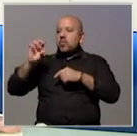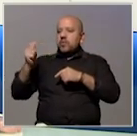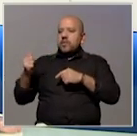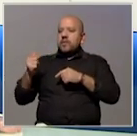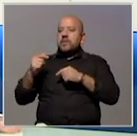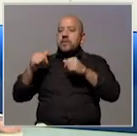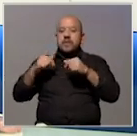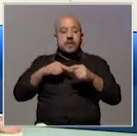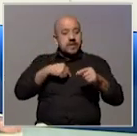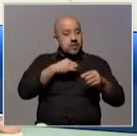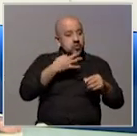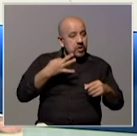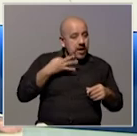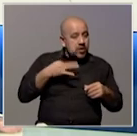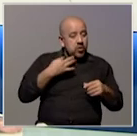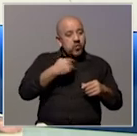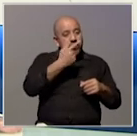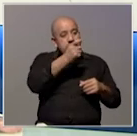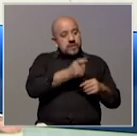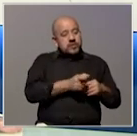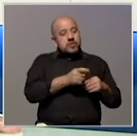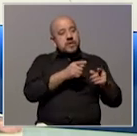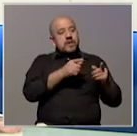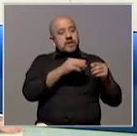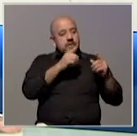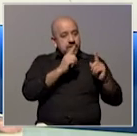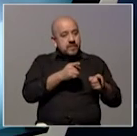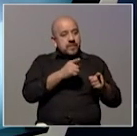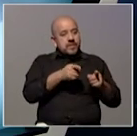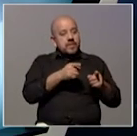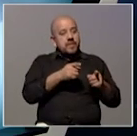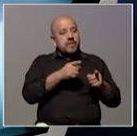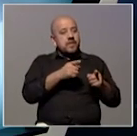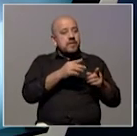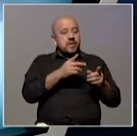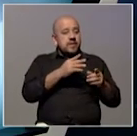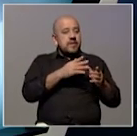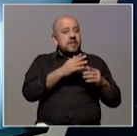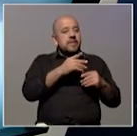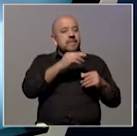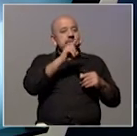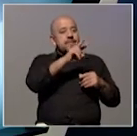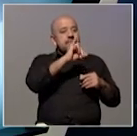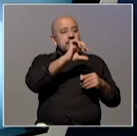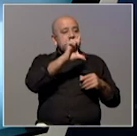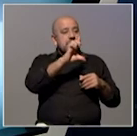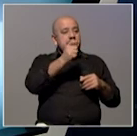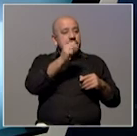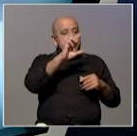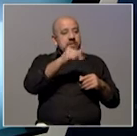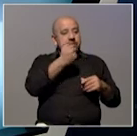estos años también pasó otra persona que por estos días está en la agenda informativa así que todo el tiempo de gracia y la visa